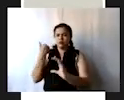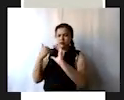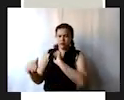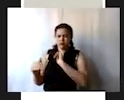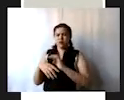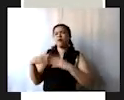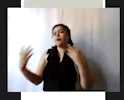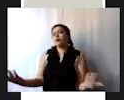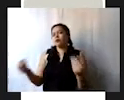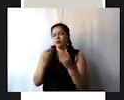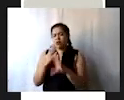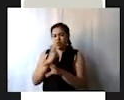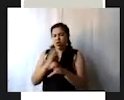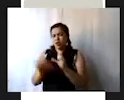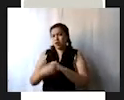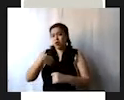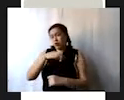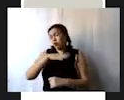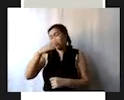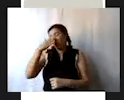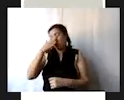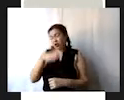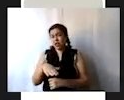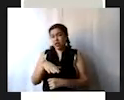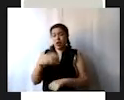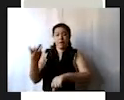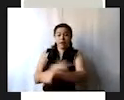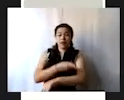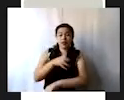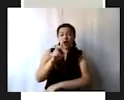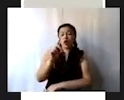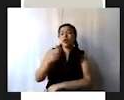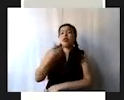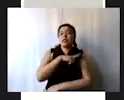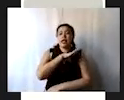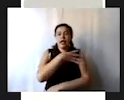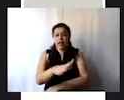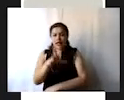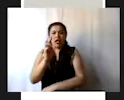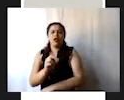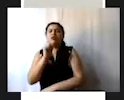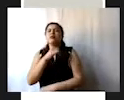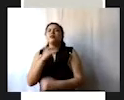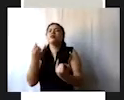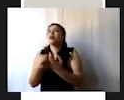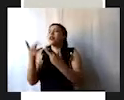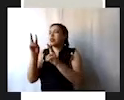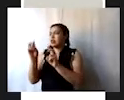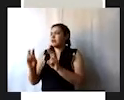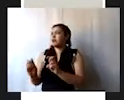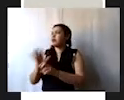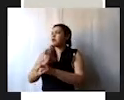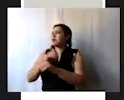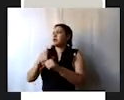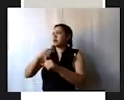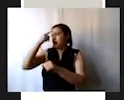muchas cosas para enterarnos no solo de qué pasa con los ODS en general, sino con temáticas particulares de